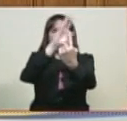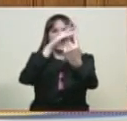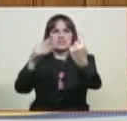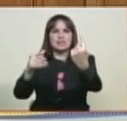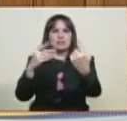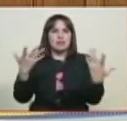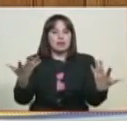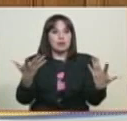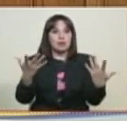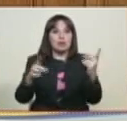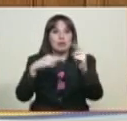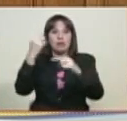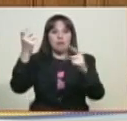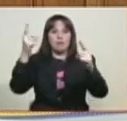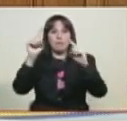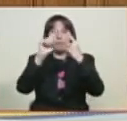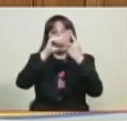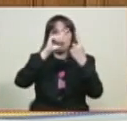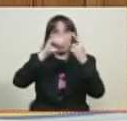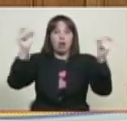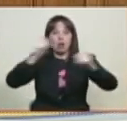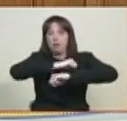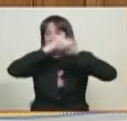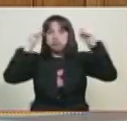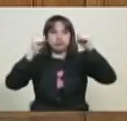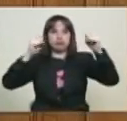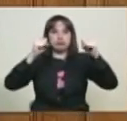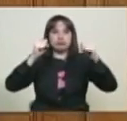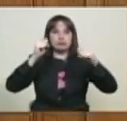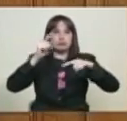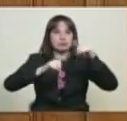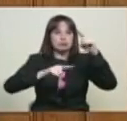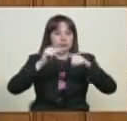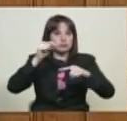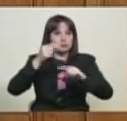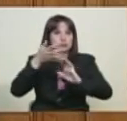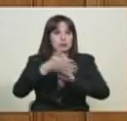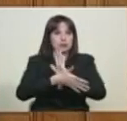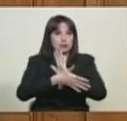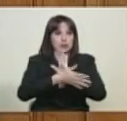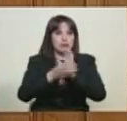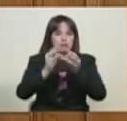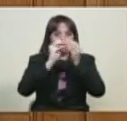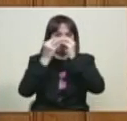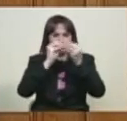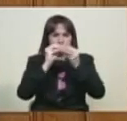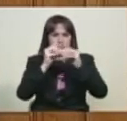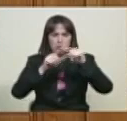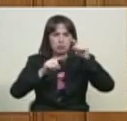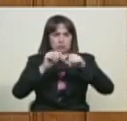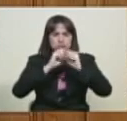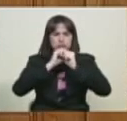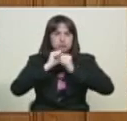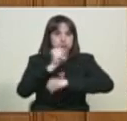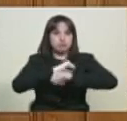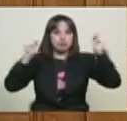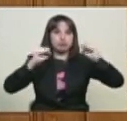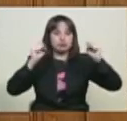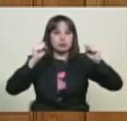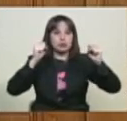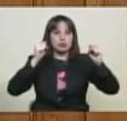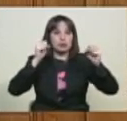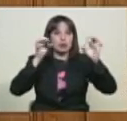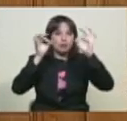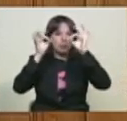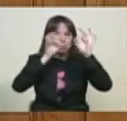Que el primer dron que explota con un componente de pentrita y pólvora, que